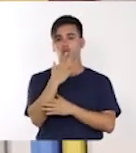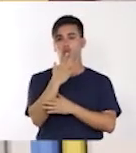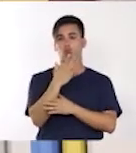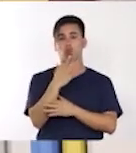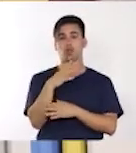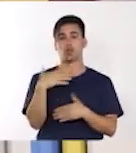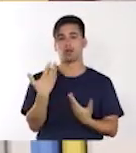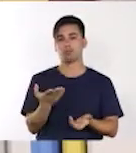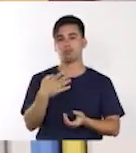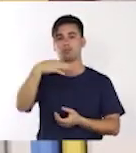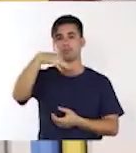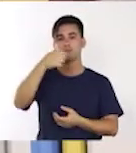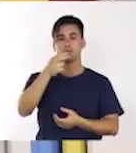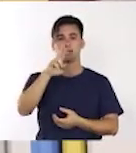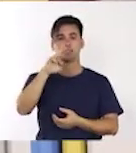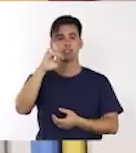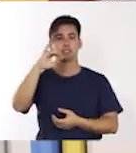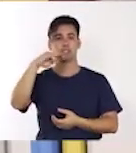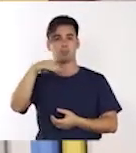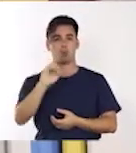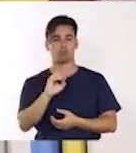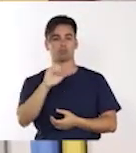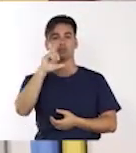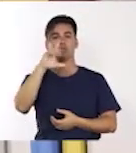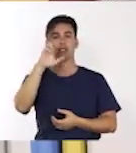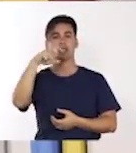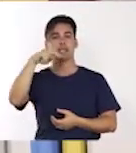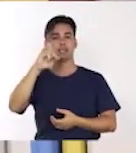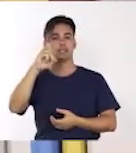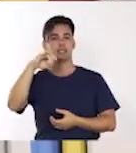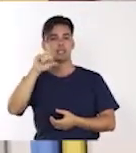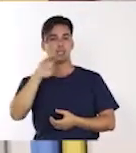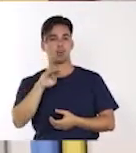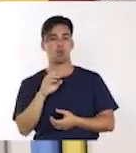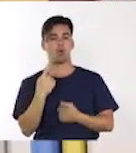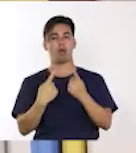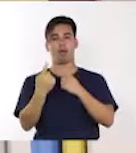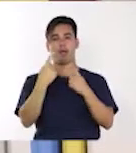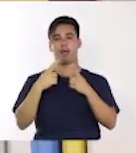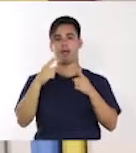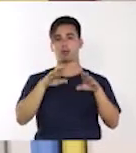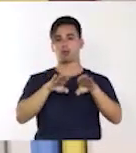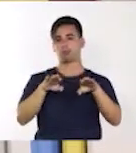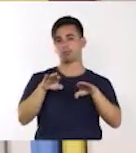darse algunas condiciones socioeconómicas que fueron las que hicieron